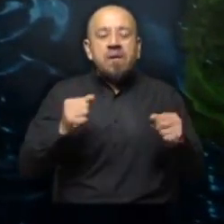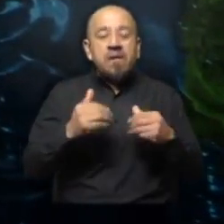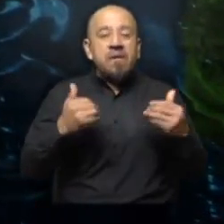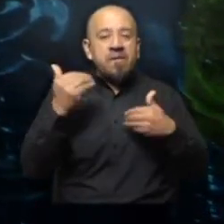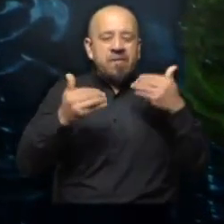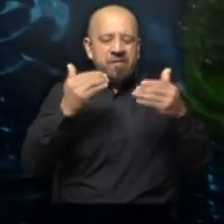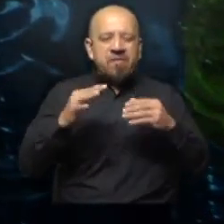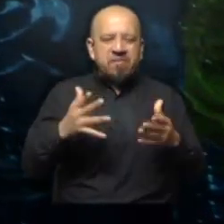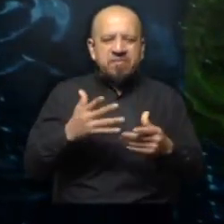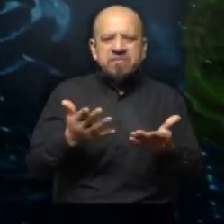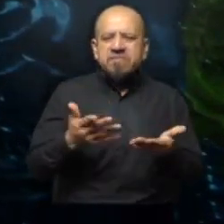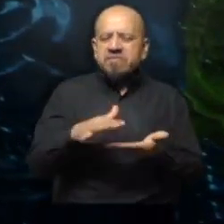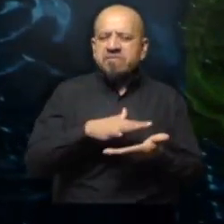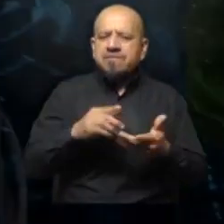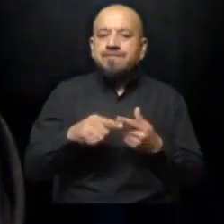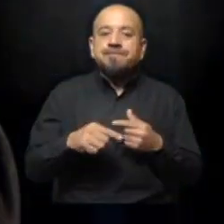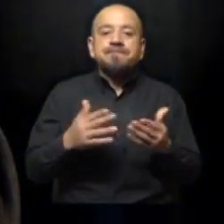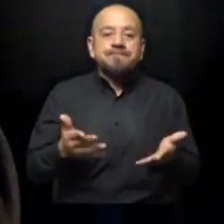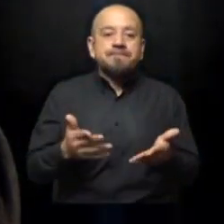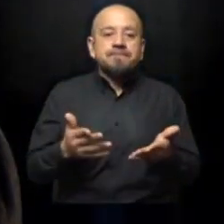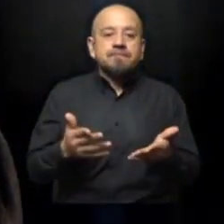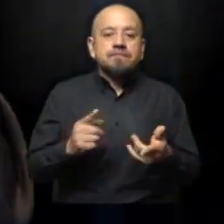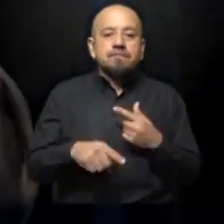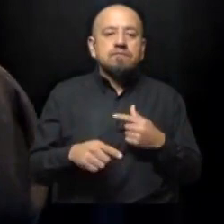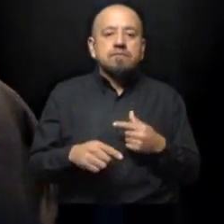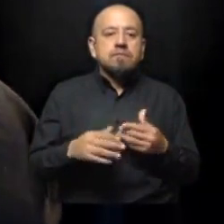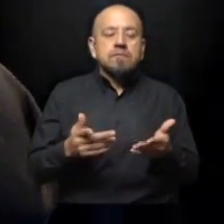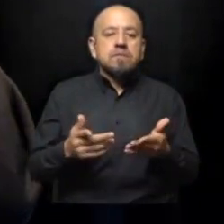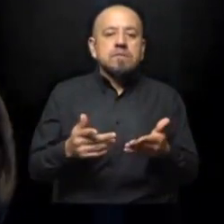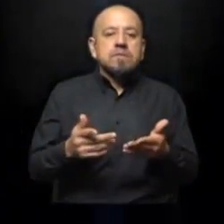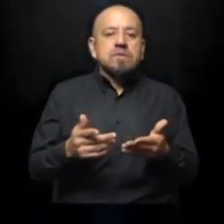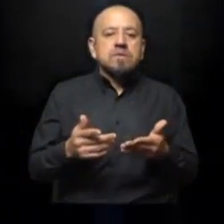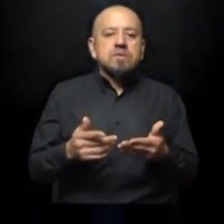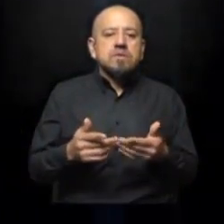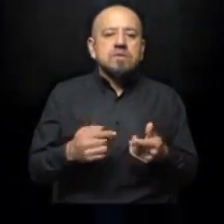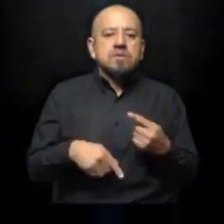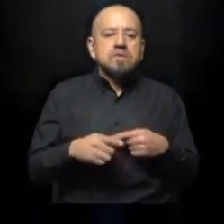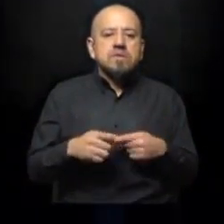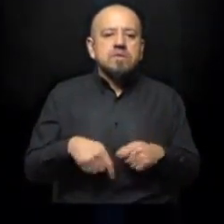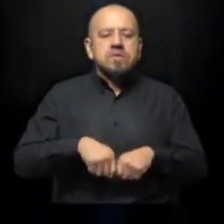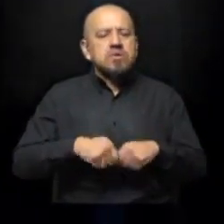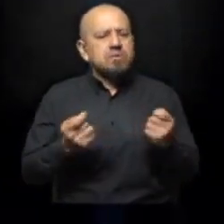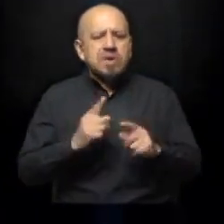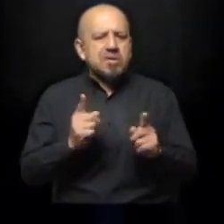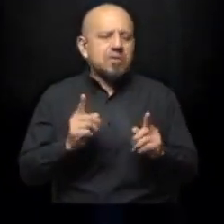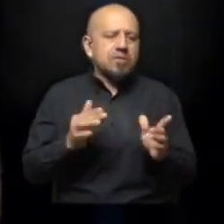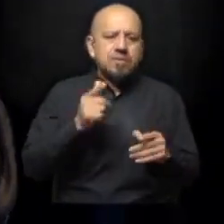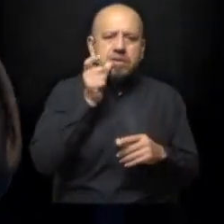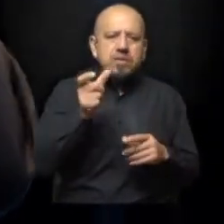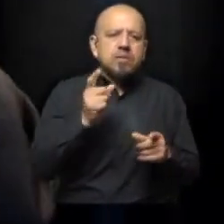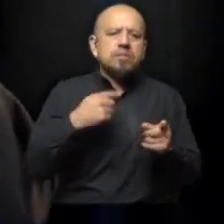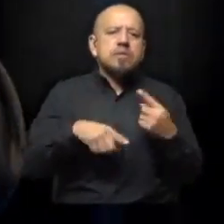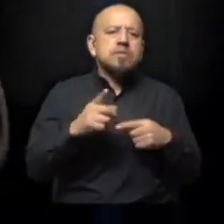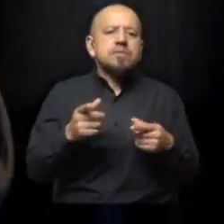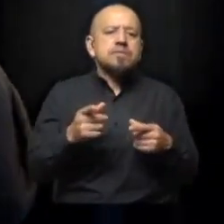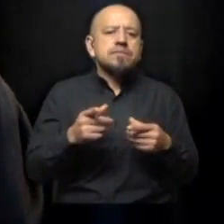qué nos está pasando hasta que éste finalmente se rompió se nos escapa que la palabra romper no es tan linda pero bueno